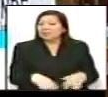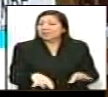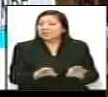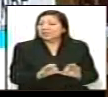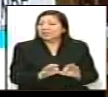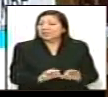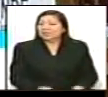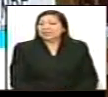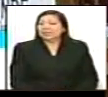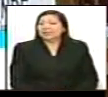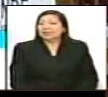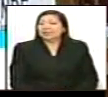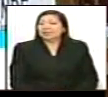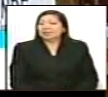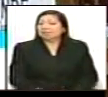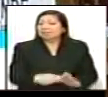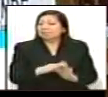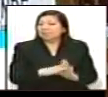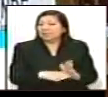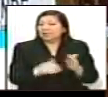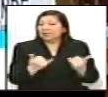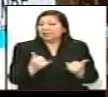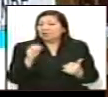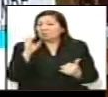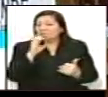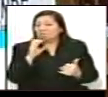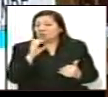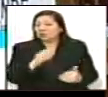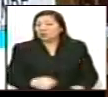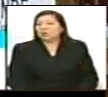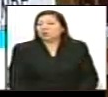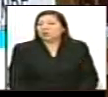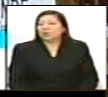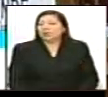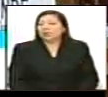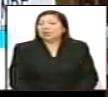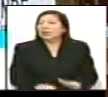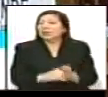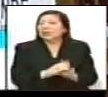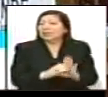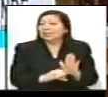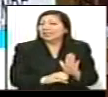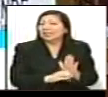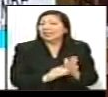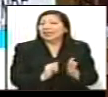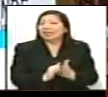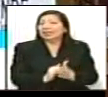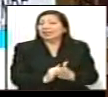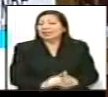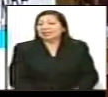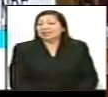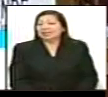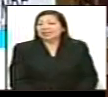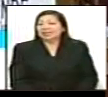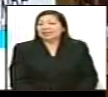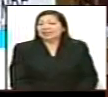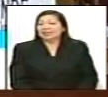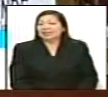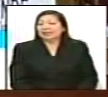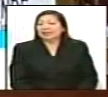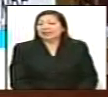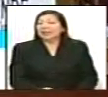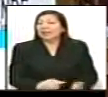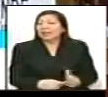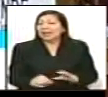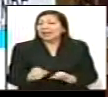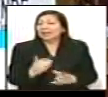propuesta era incluso menos que eso. Era buscar que exista un organismo constitucionalmente autónomo que